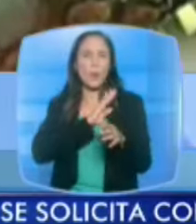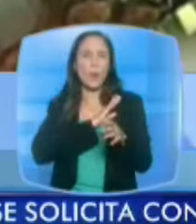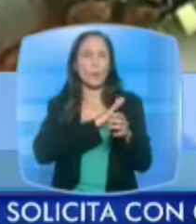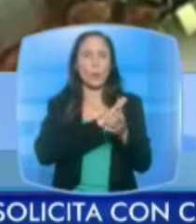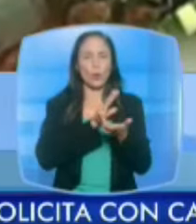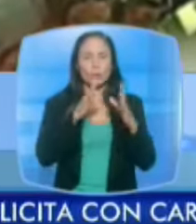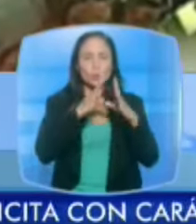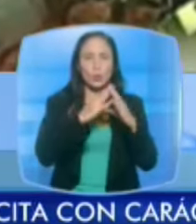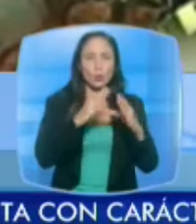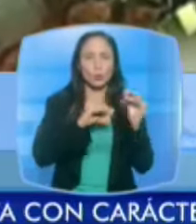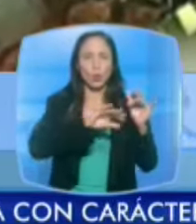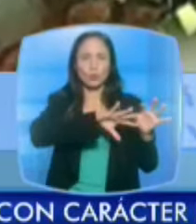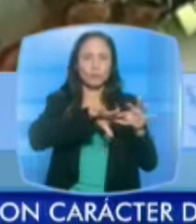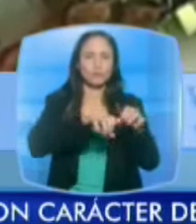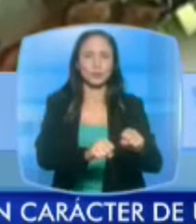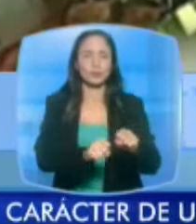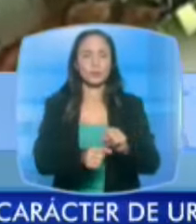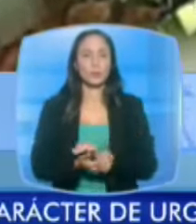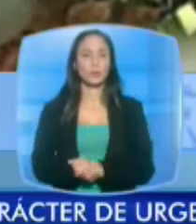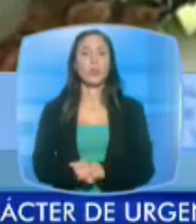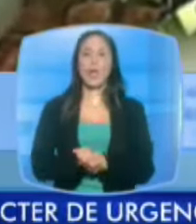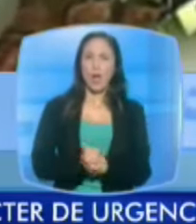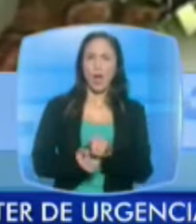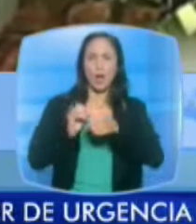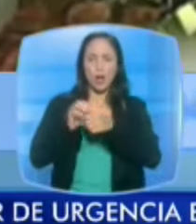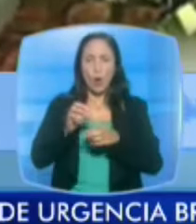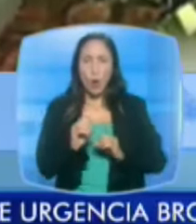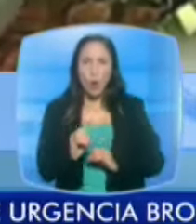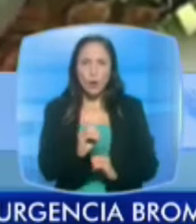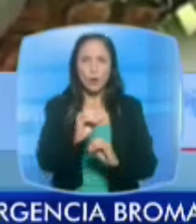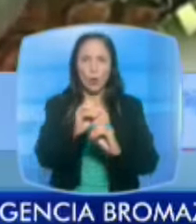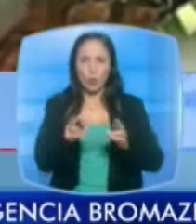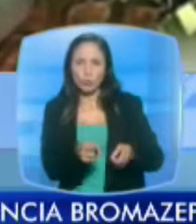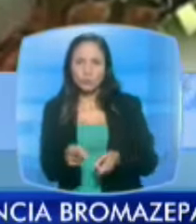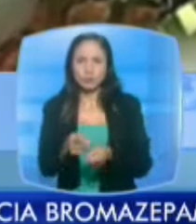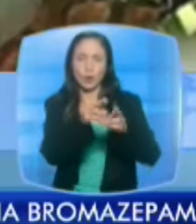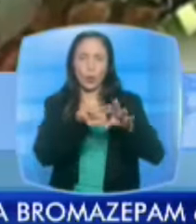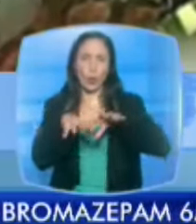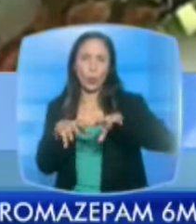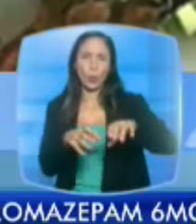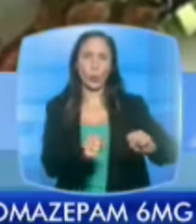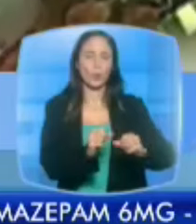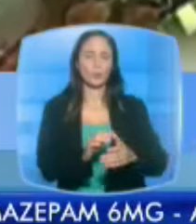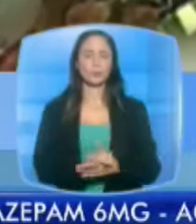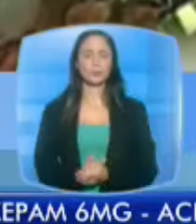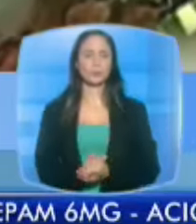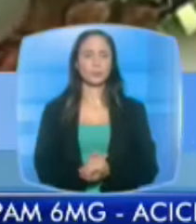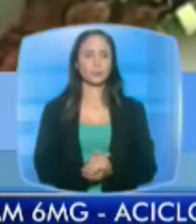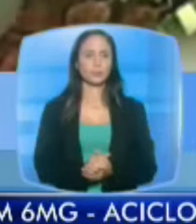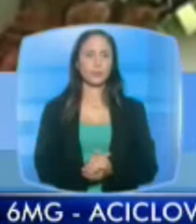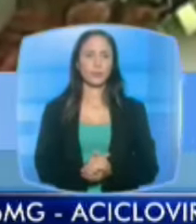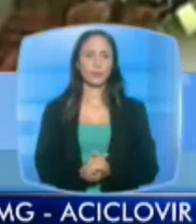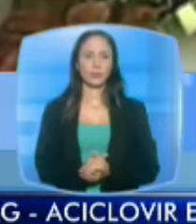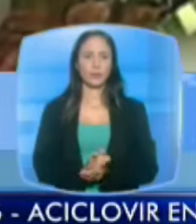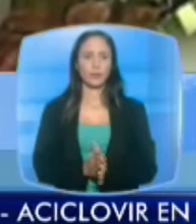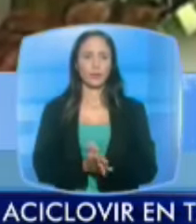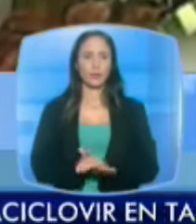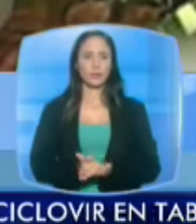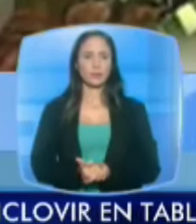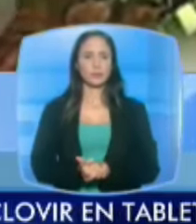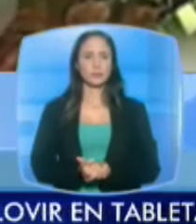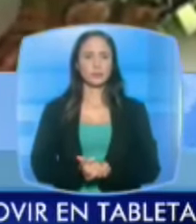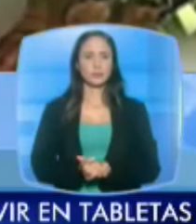sido ocupar el delta del Orinoco y tratar de picar el sagrado territorio de la